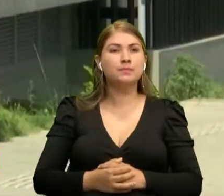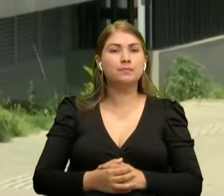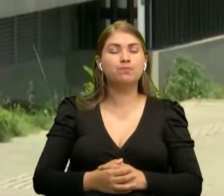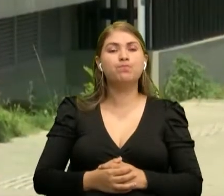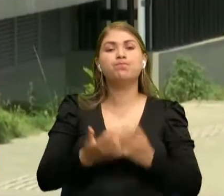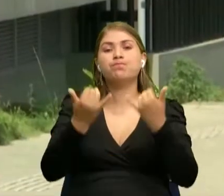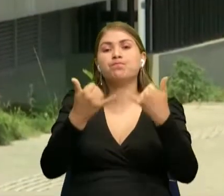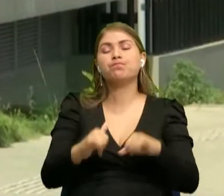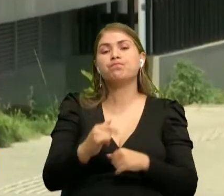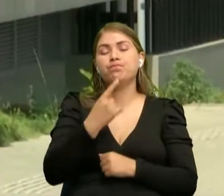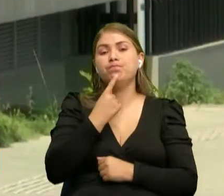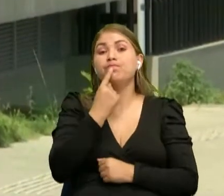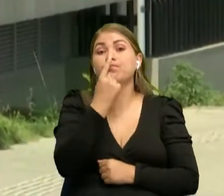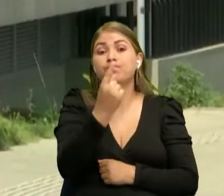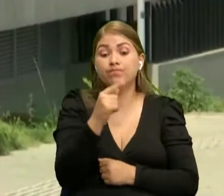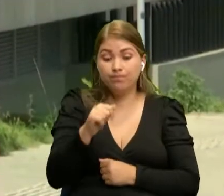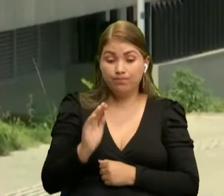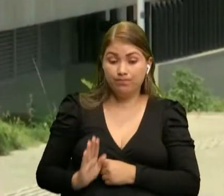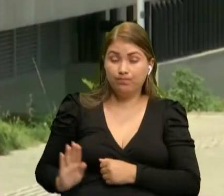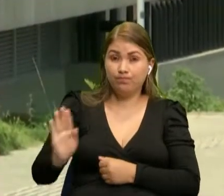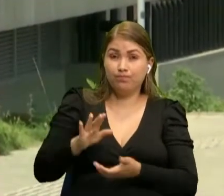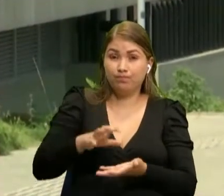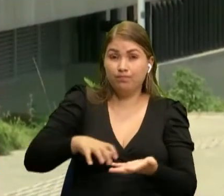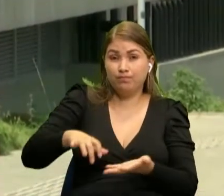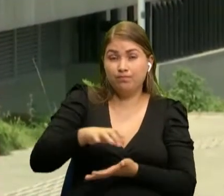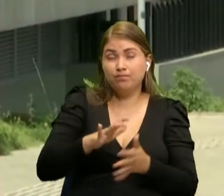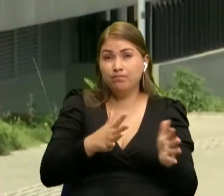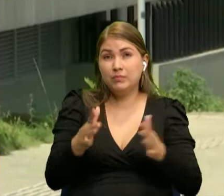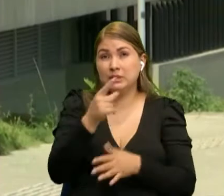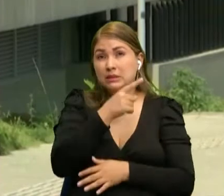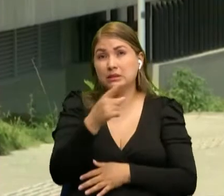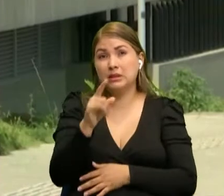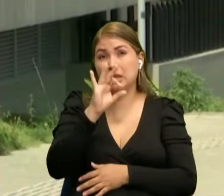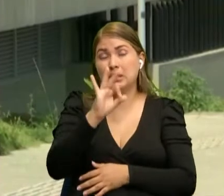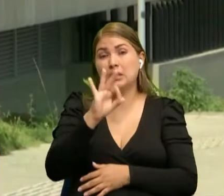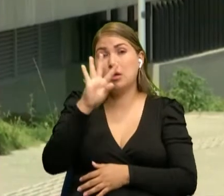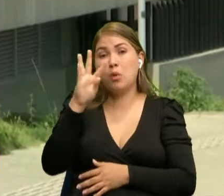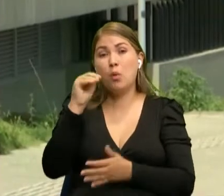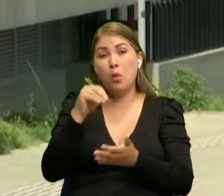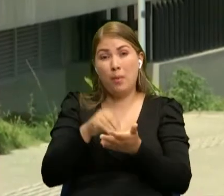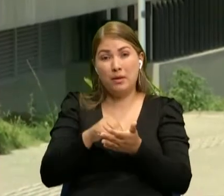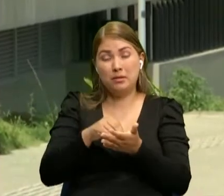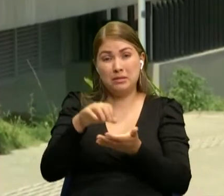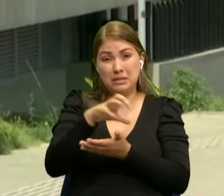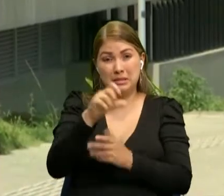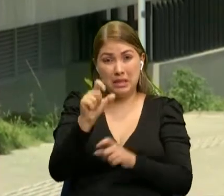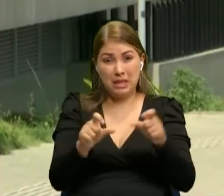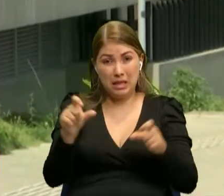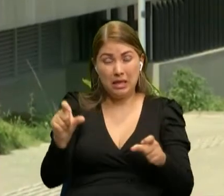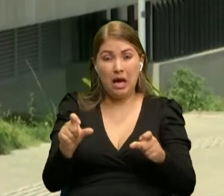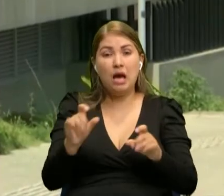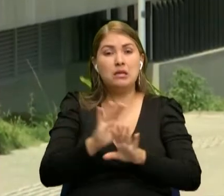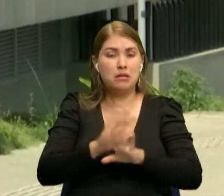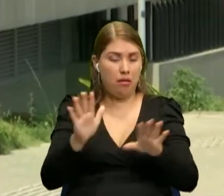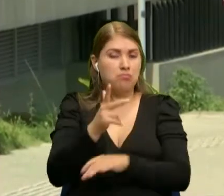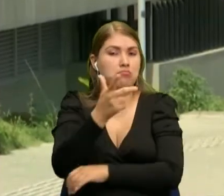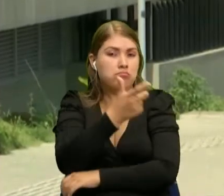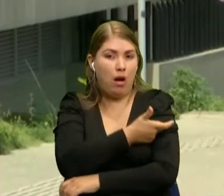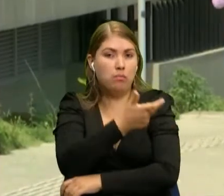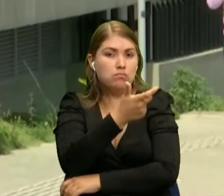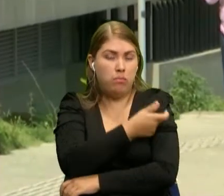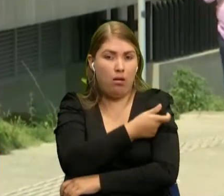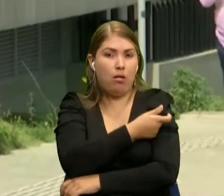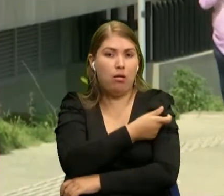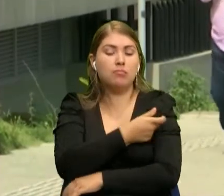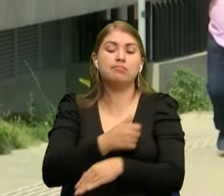Finalmente podemos indicar que en el departamento de Santander un poco más de 134.000 santandereanos han sido vacunados desde